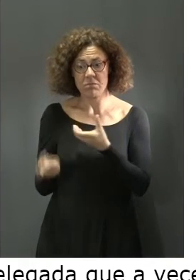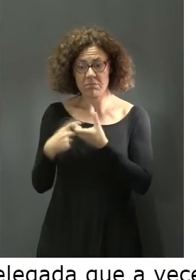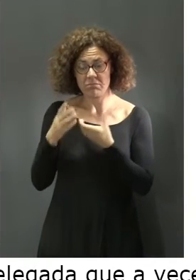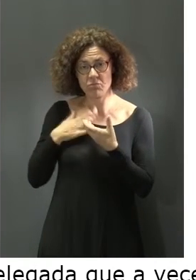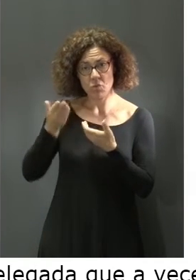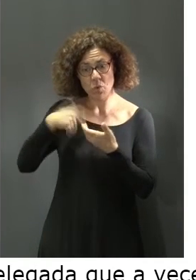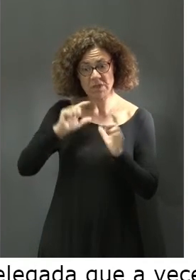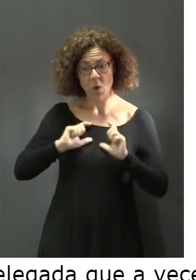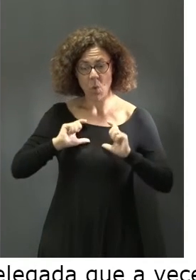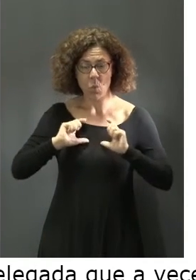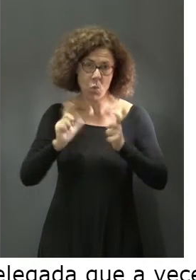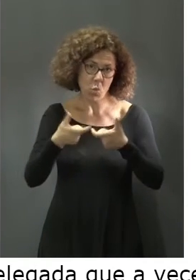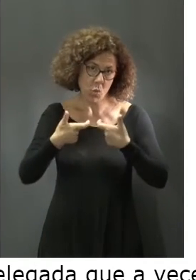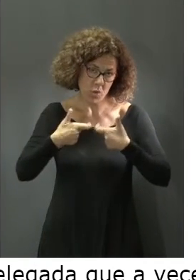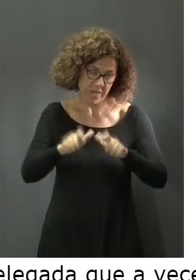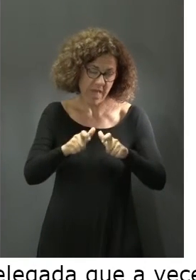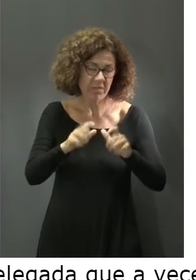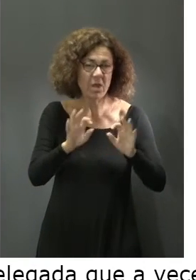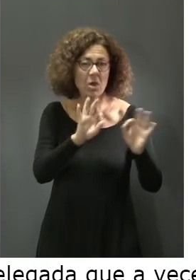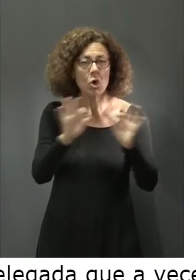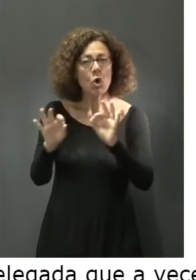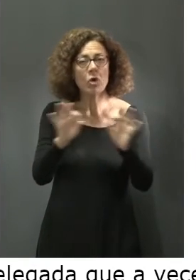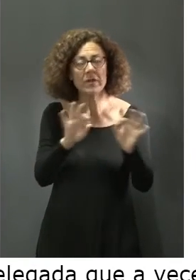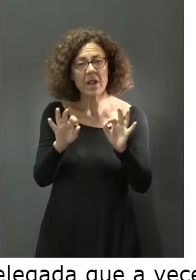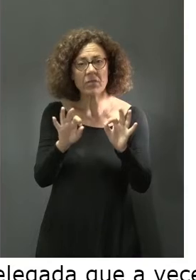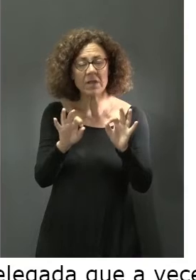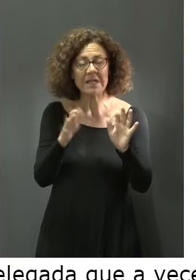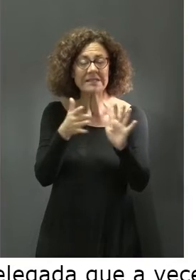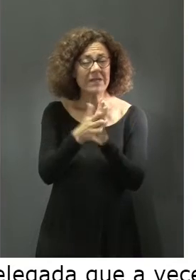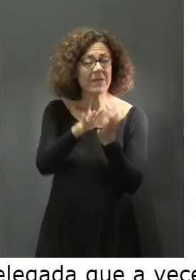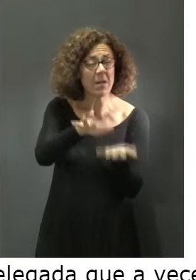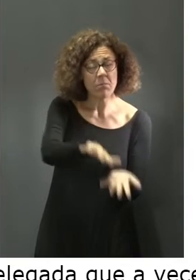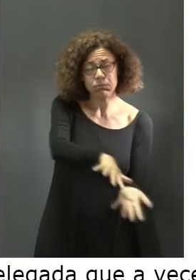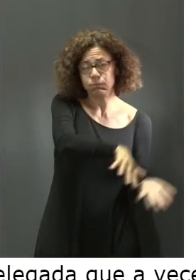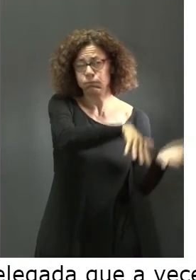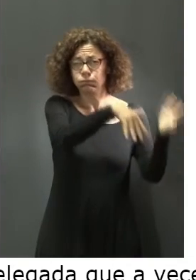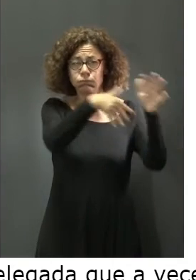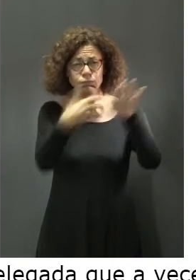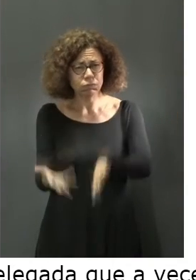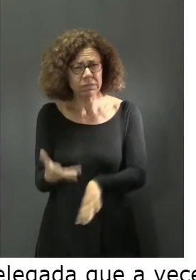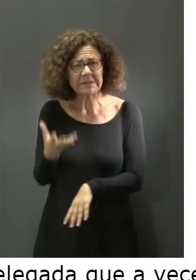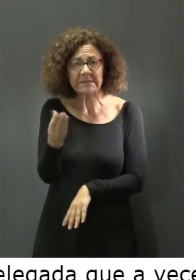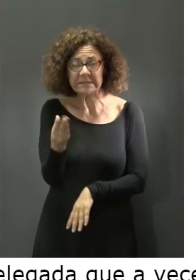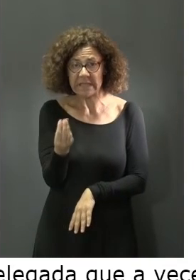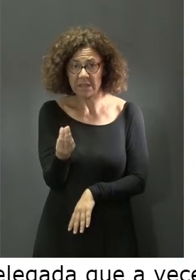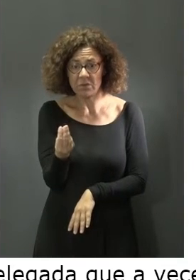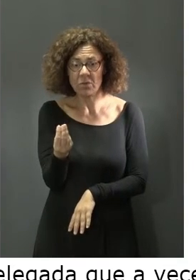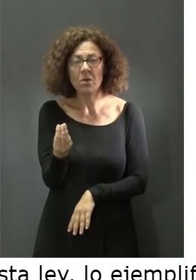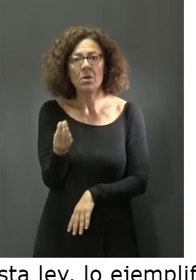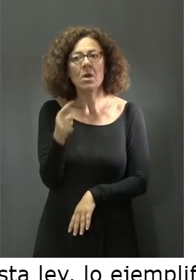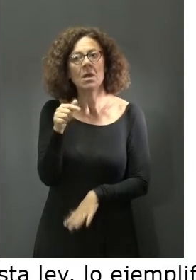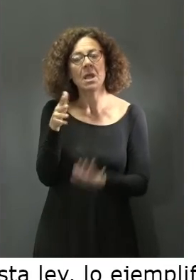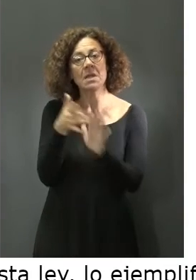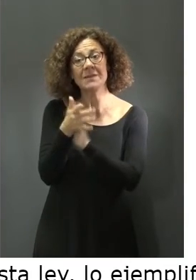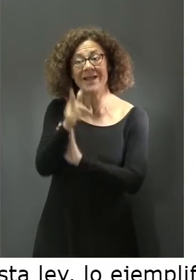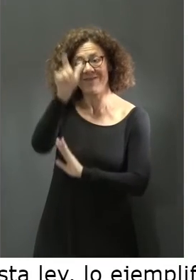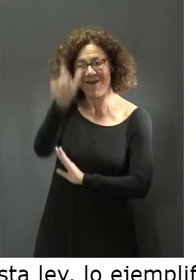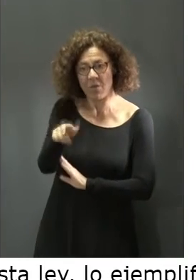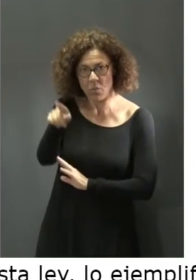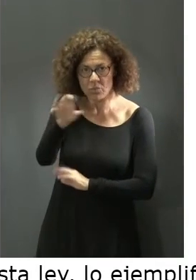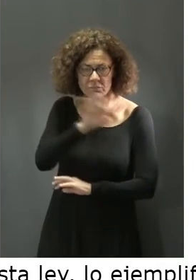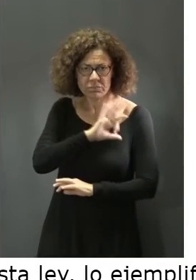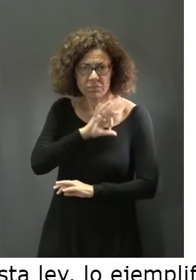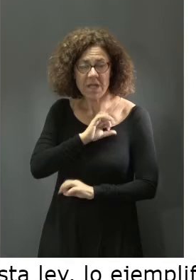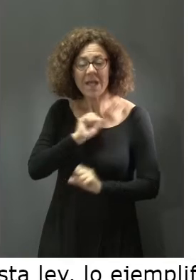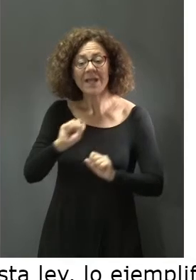unidad coordinadora. Ha supuesto tal vuelco, tal cambio de paradigma, que contaba este señor en concreto, que